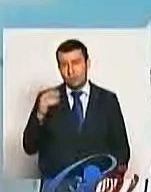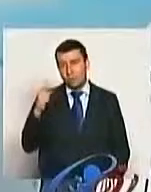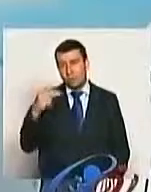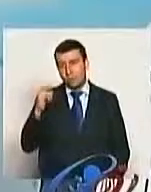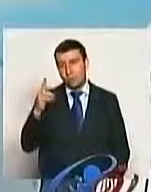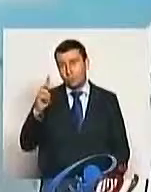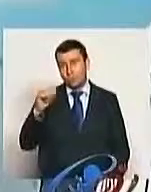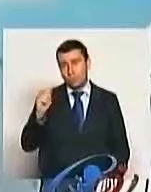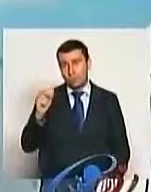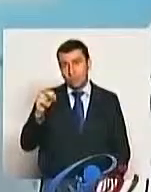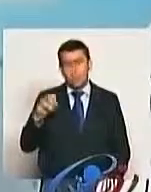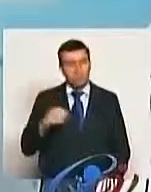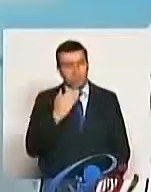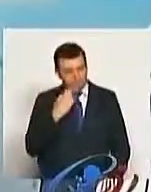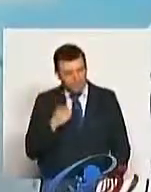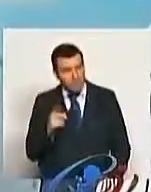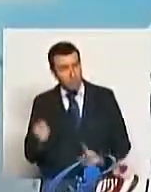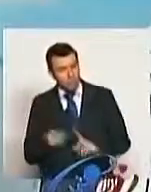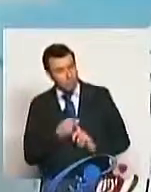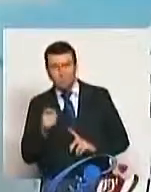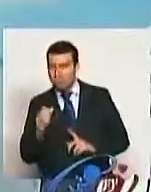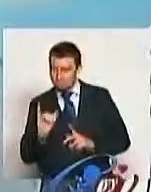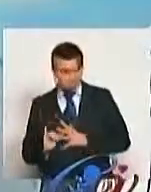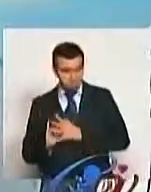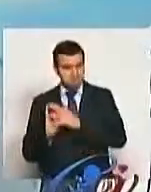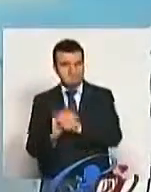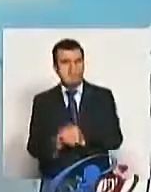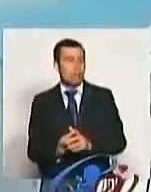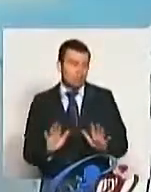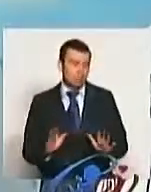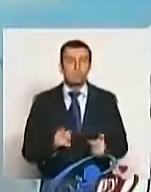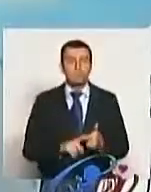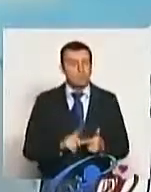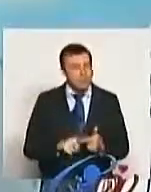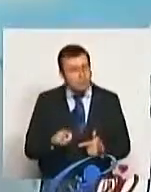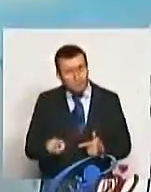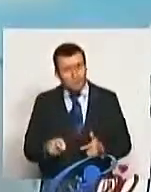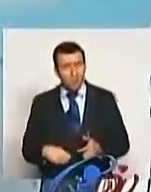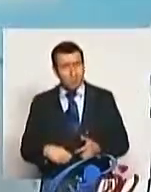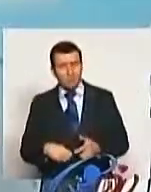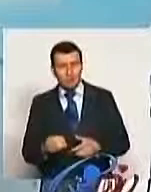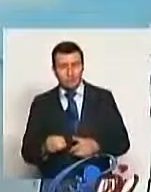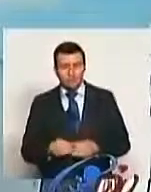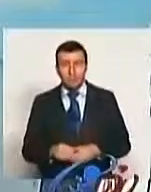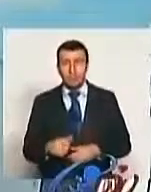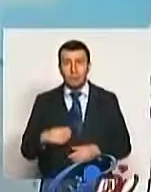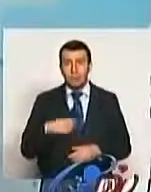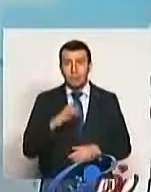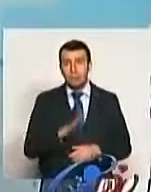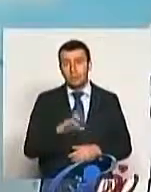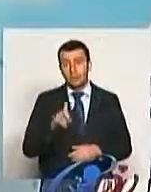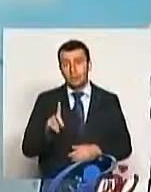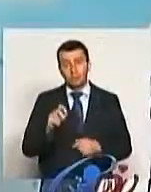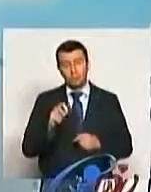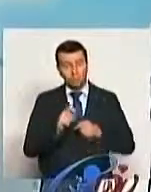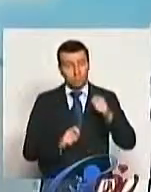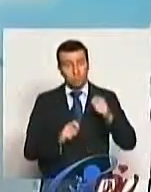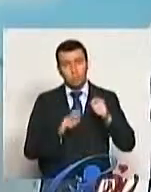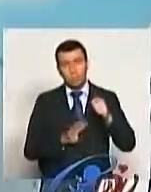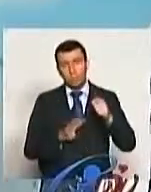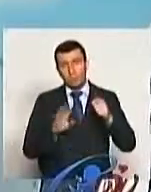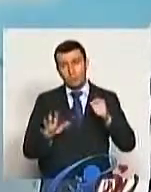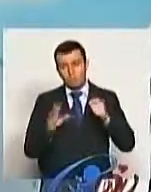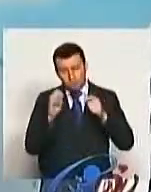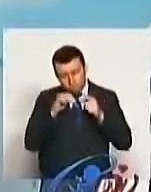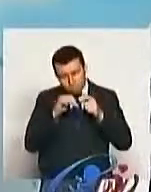evidencia ausencia quirúrgica de útero, se observa una masa quística de cápsula gruesa, la cual medía 51 por 45 milímetros con